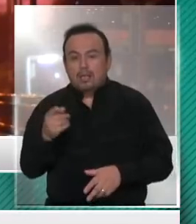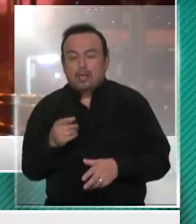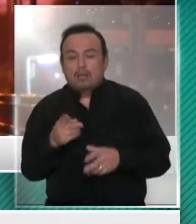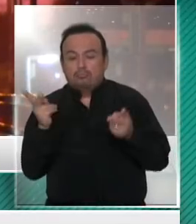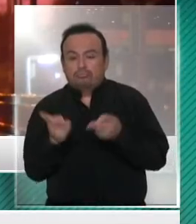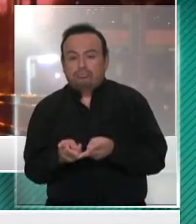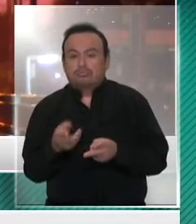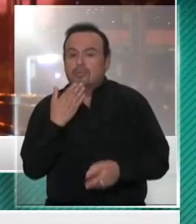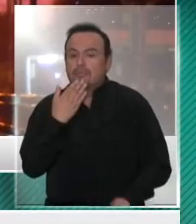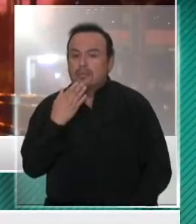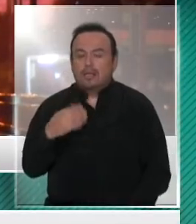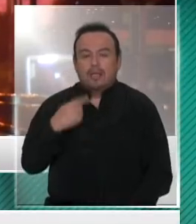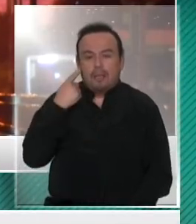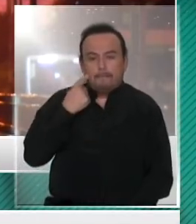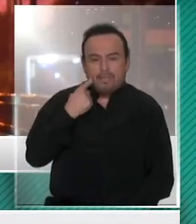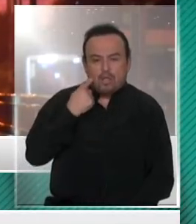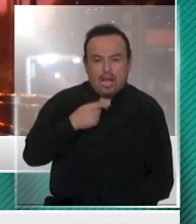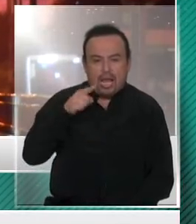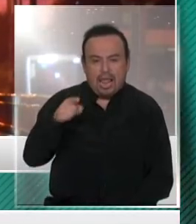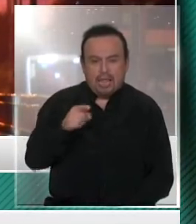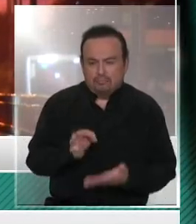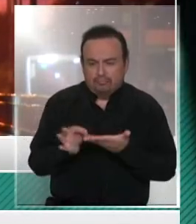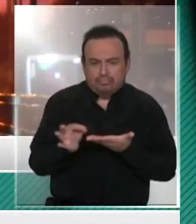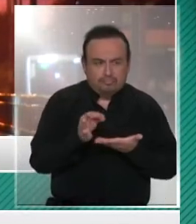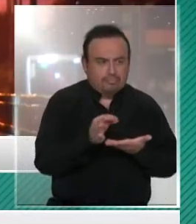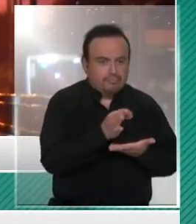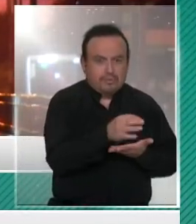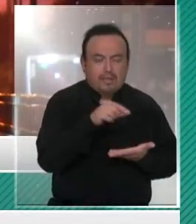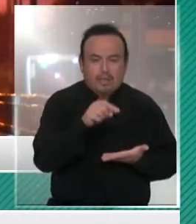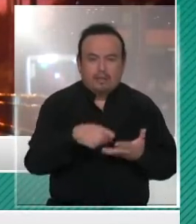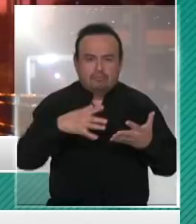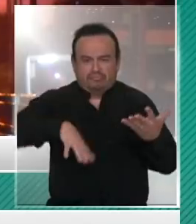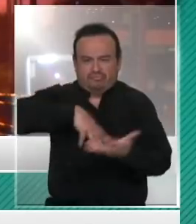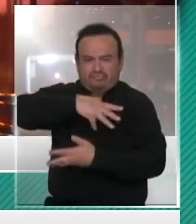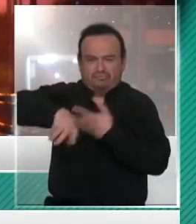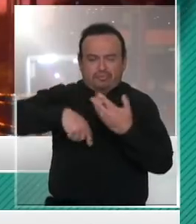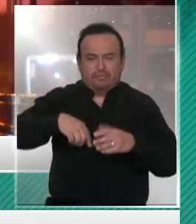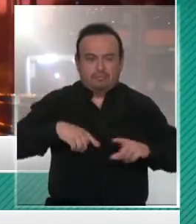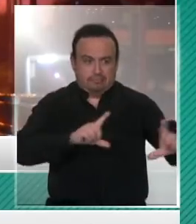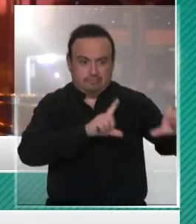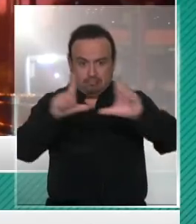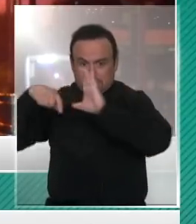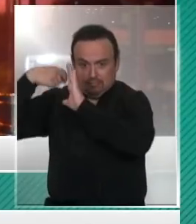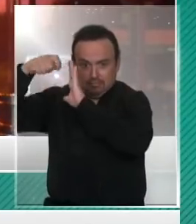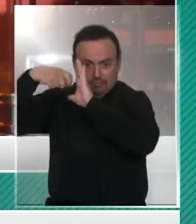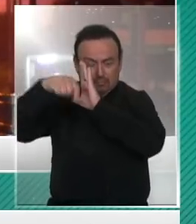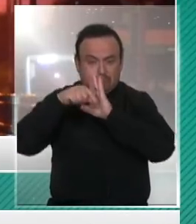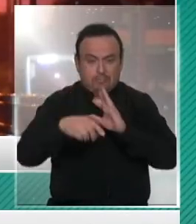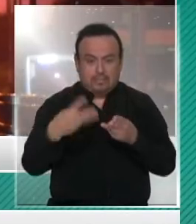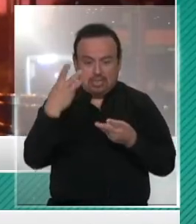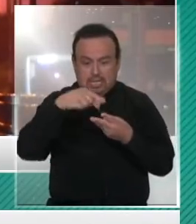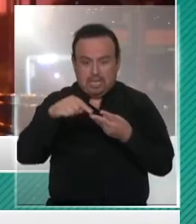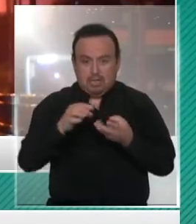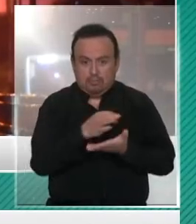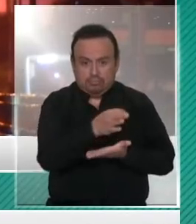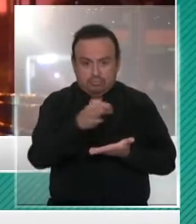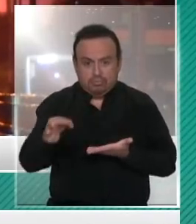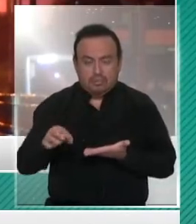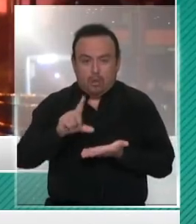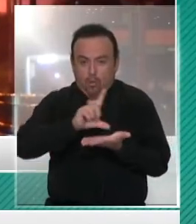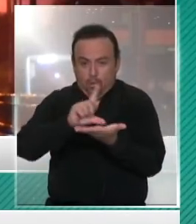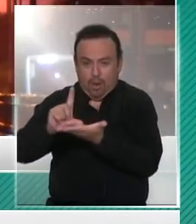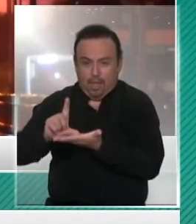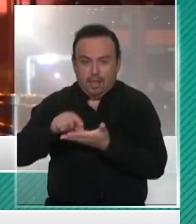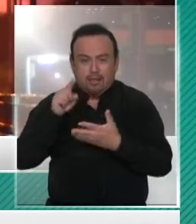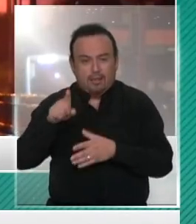y lo que está pasando en estos momentos también en Peñalolén, con la imagen de estas tres comunas y estos tres lugares,